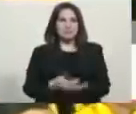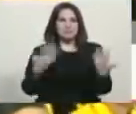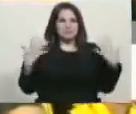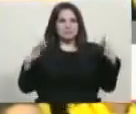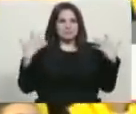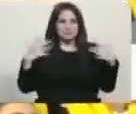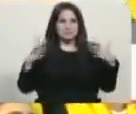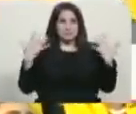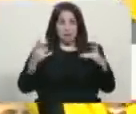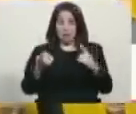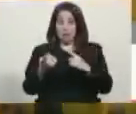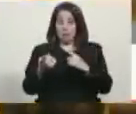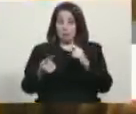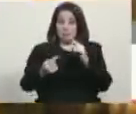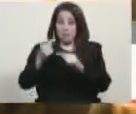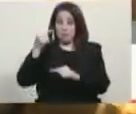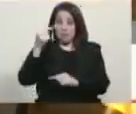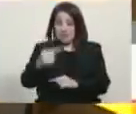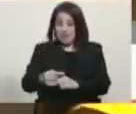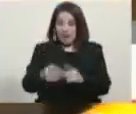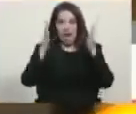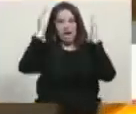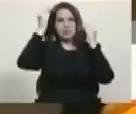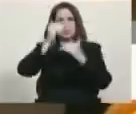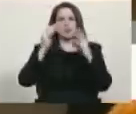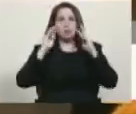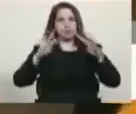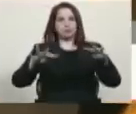Y mañana mismo, atención,